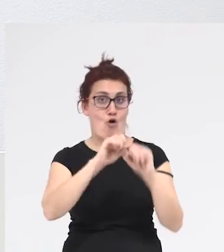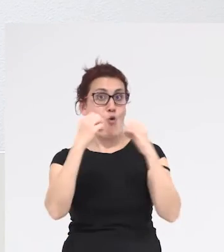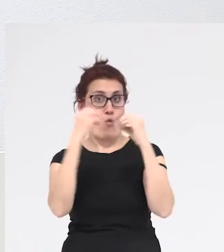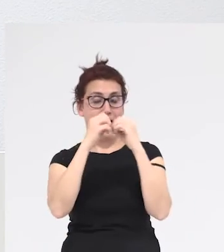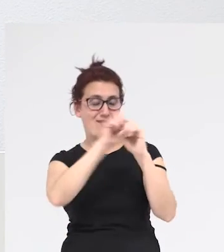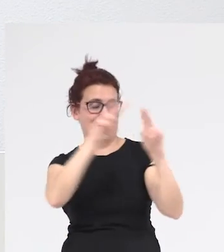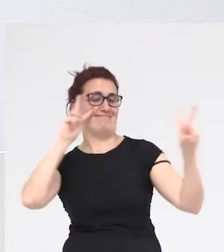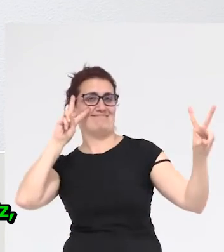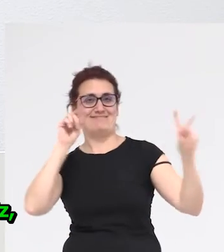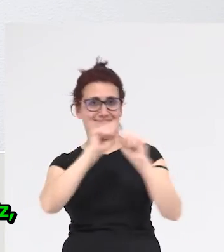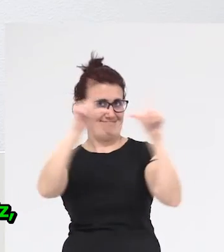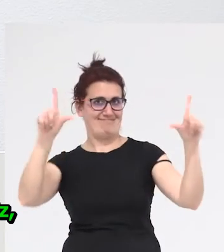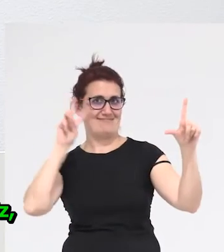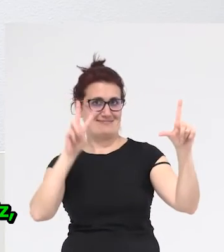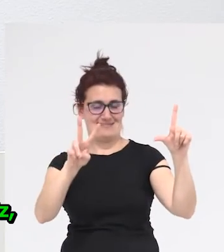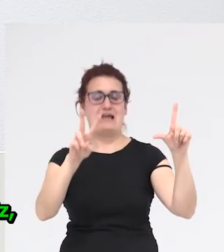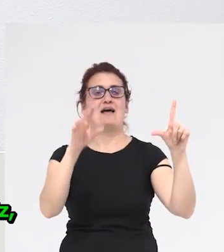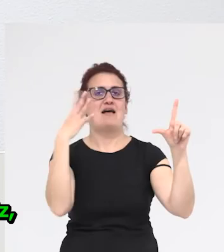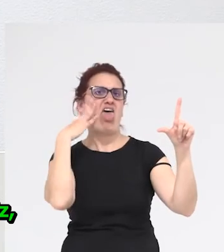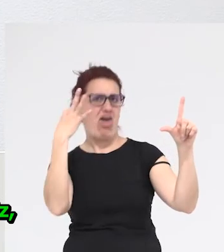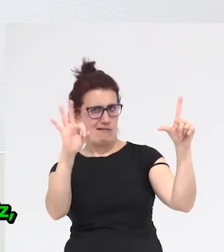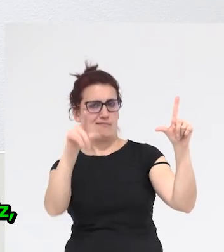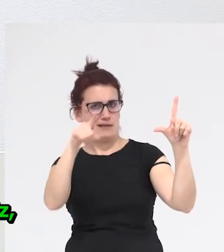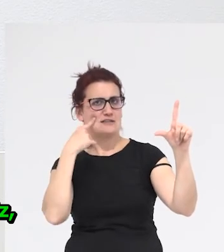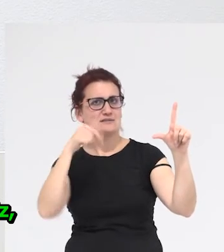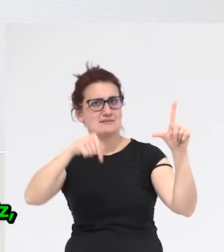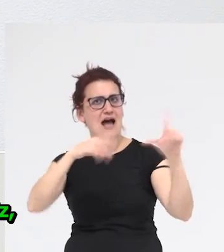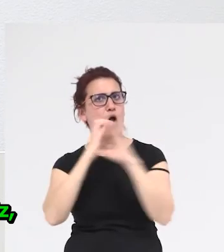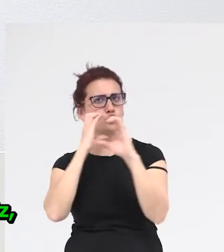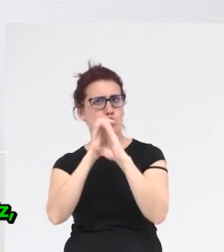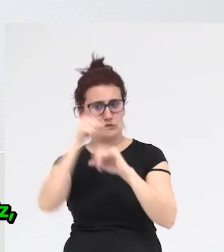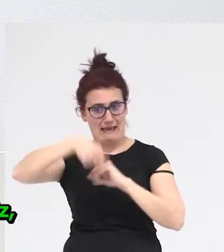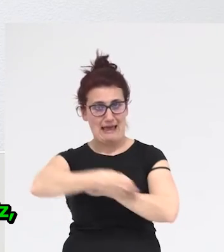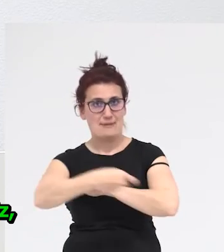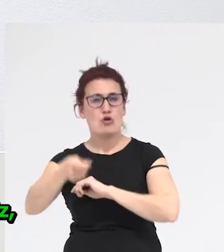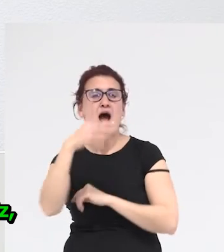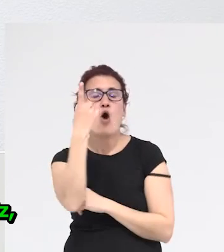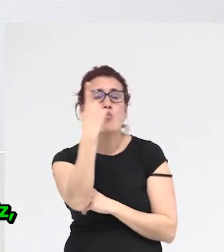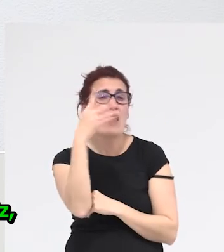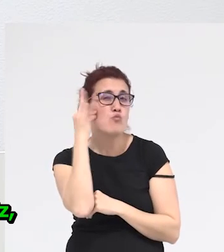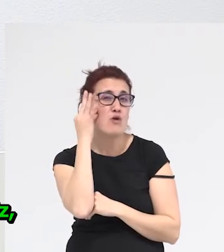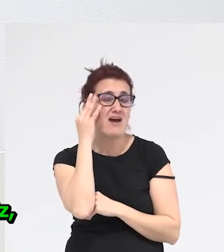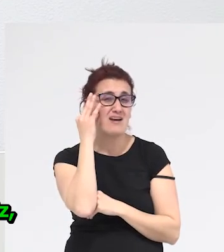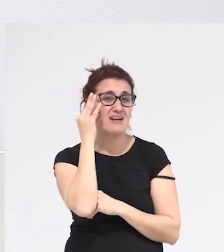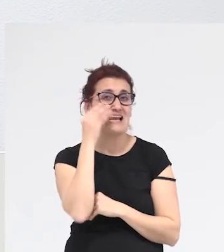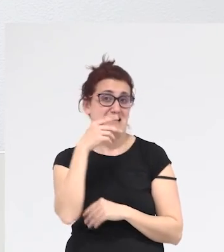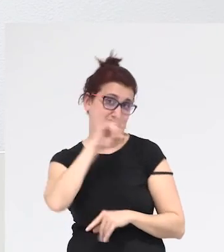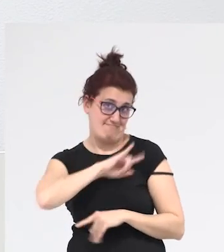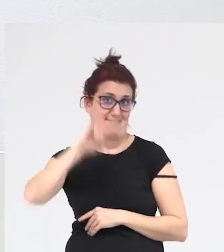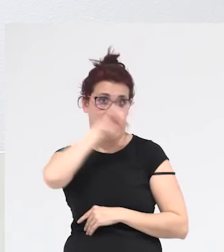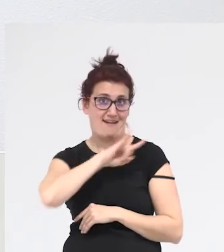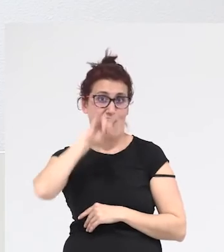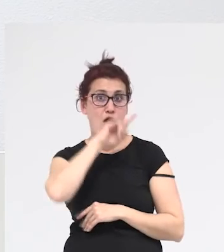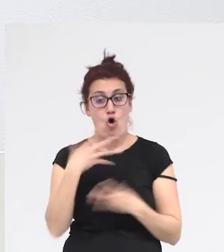era lo que sucedió en el autobús este aquí en Gasteiz, con una mujer negra, con